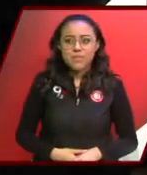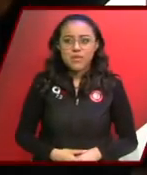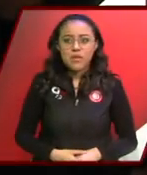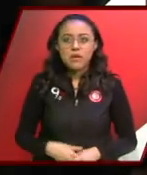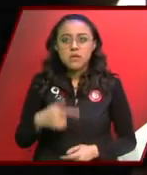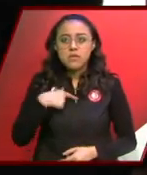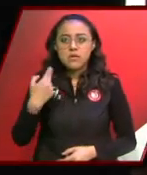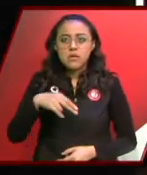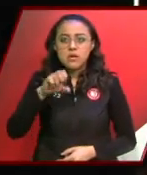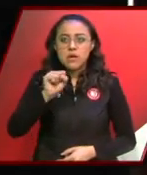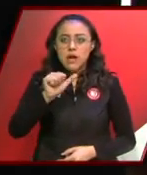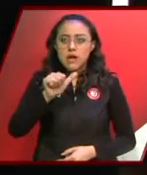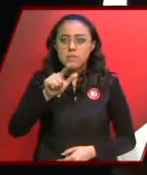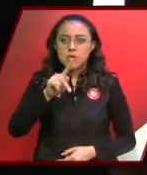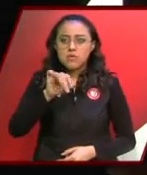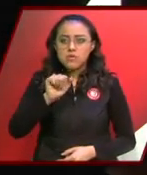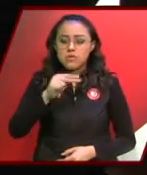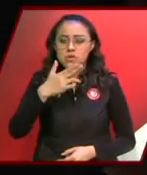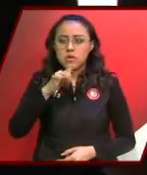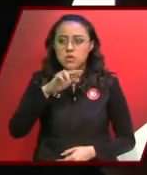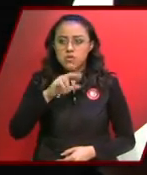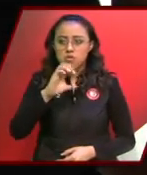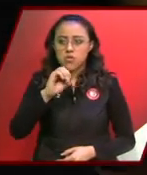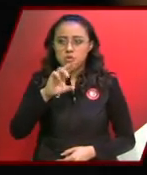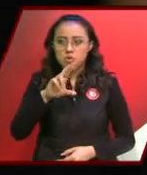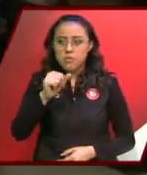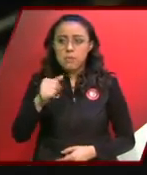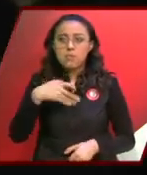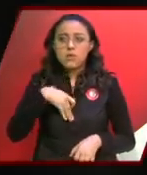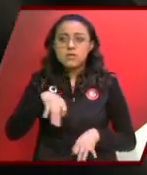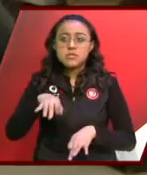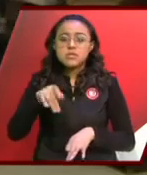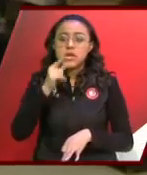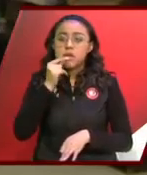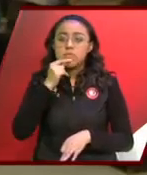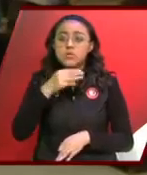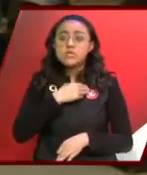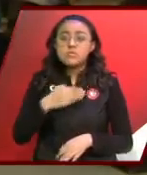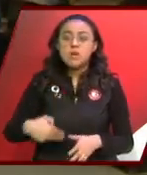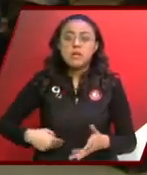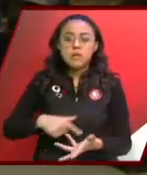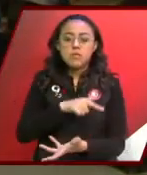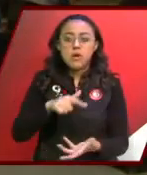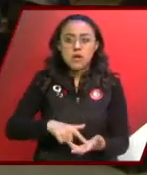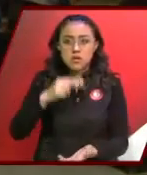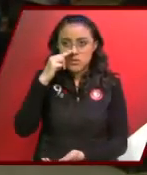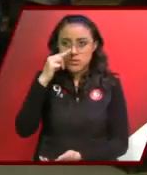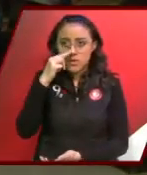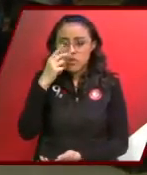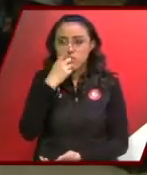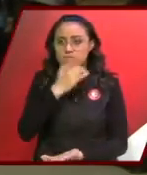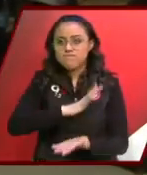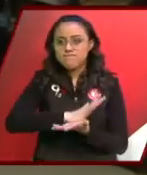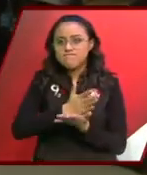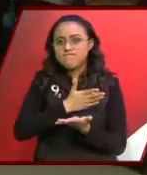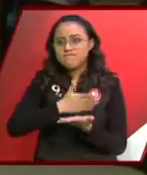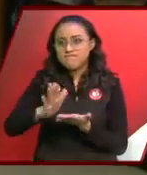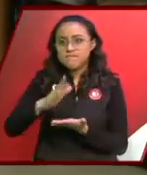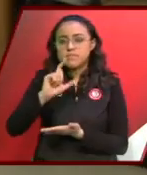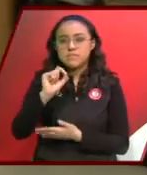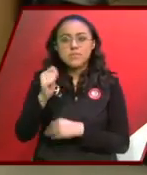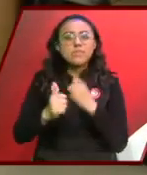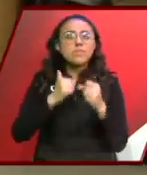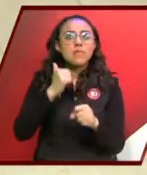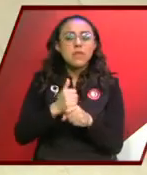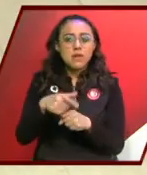Soy Alberto Tirón Córdoba, Policía Municipal de Ciudadanos de San Bercoyo. Estoy sufriendo el problema de degradación de mi grado. En sus 20 años